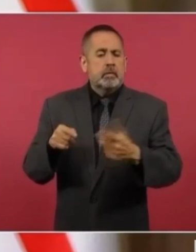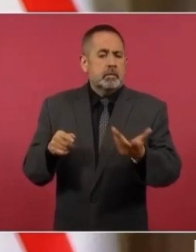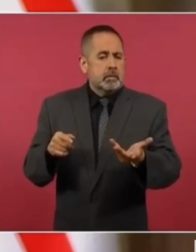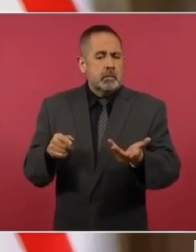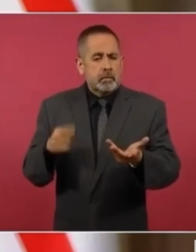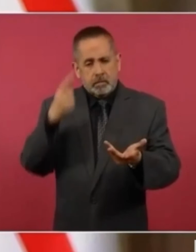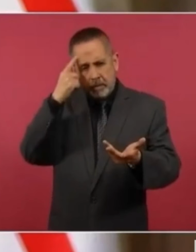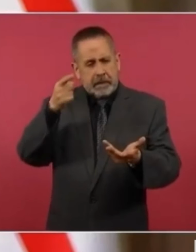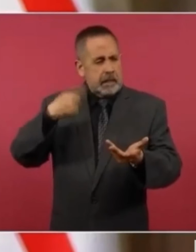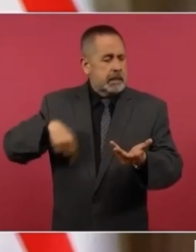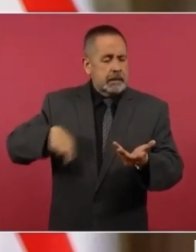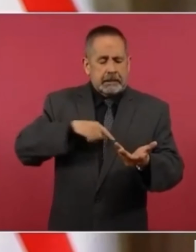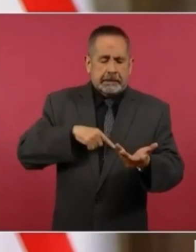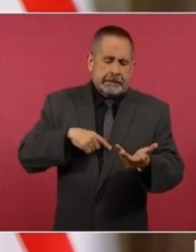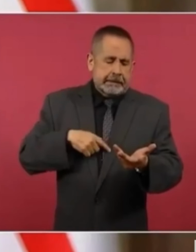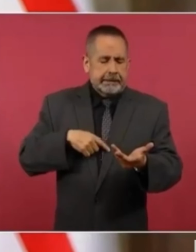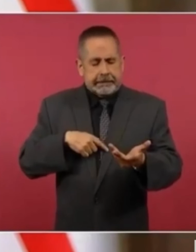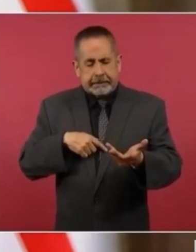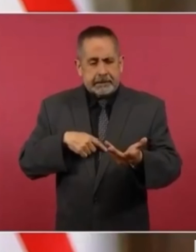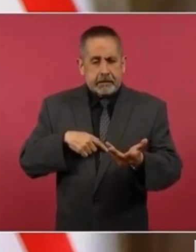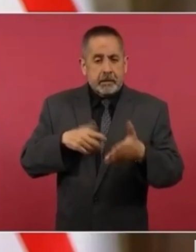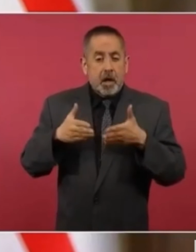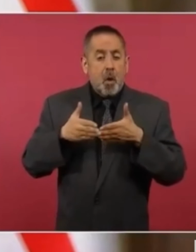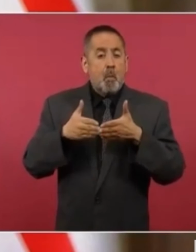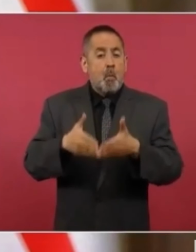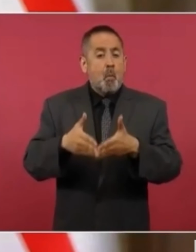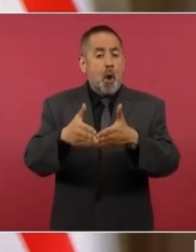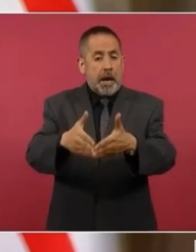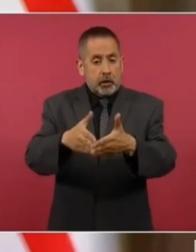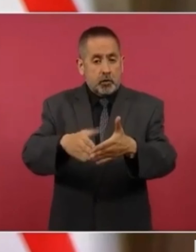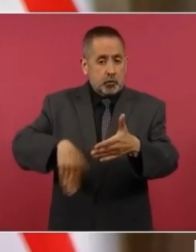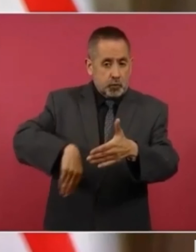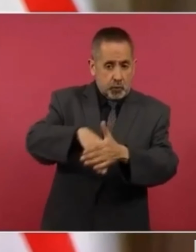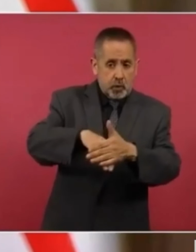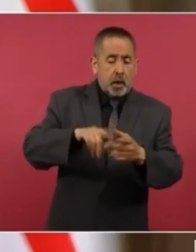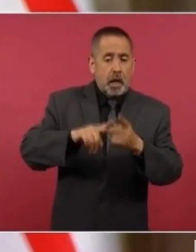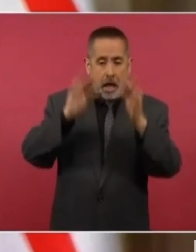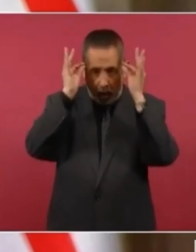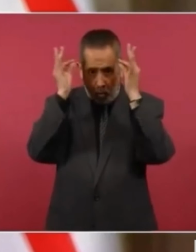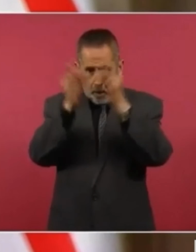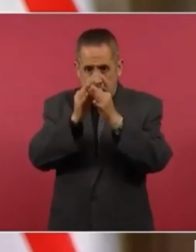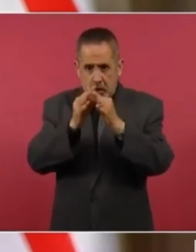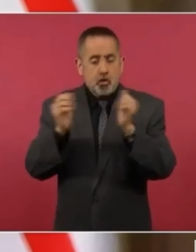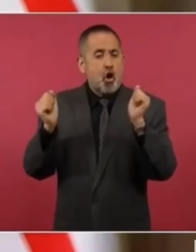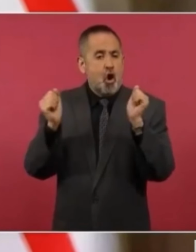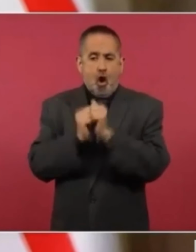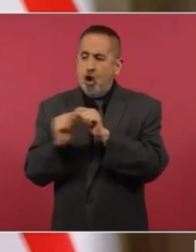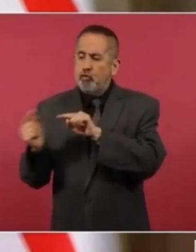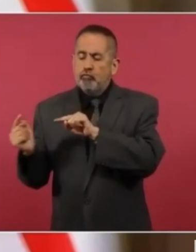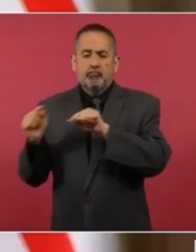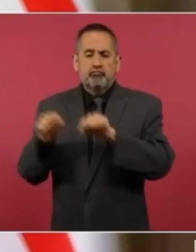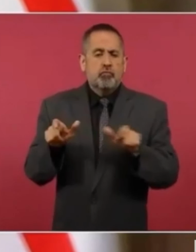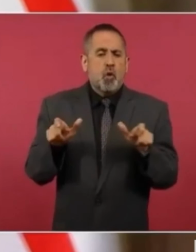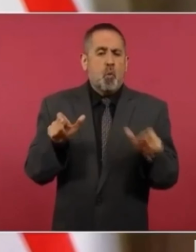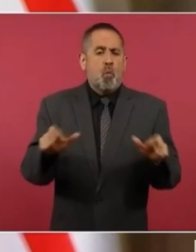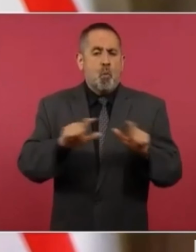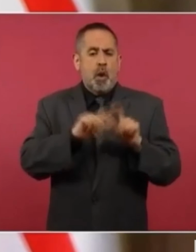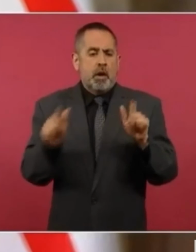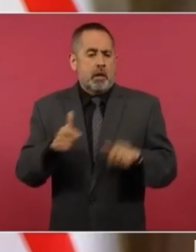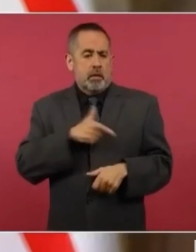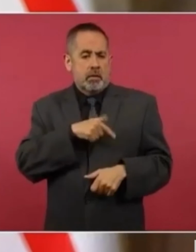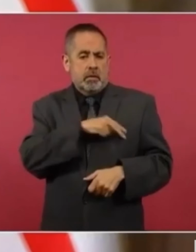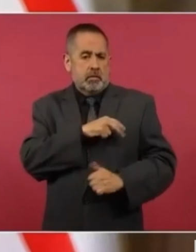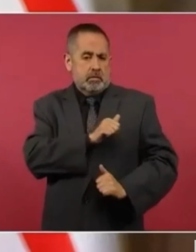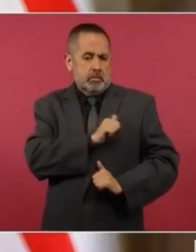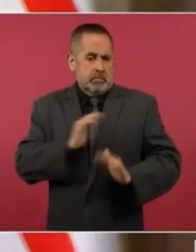a que todos los puertos y las aduanas ya estén controladas por las Fuerzas